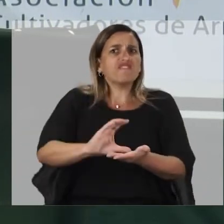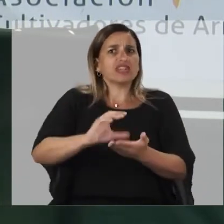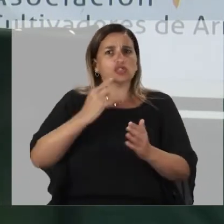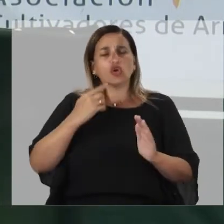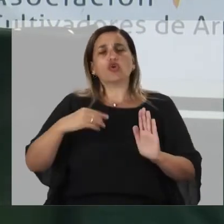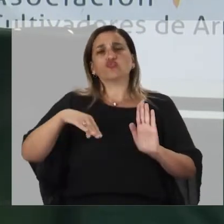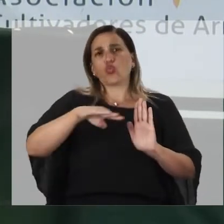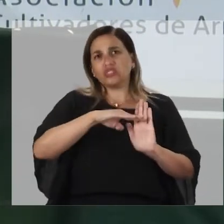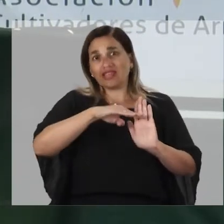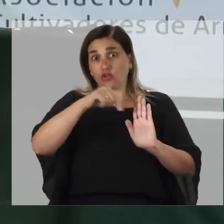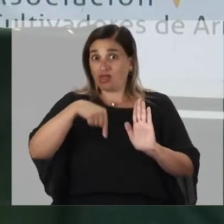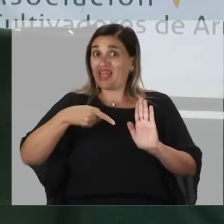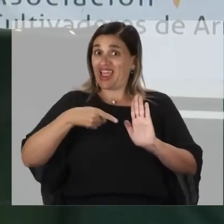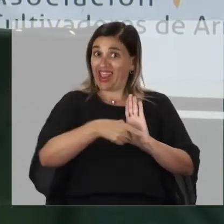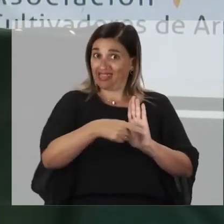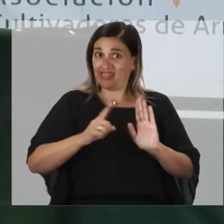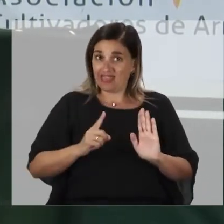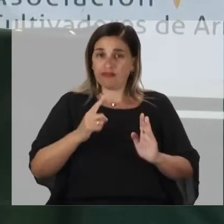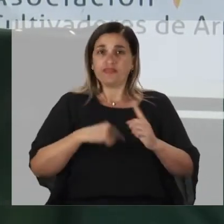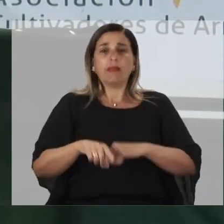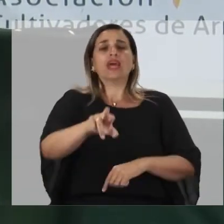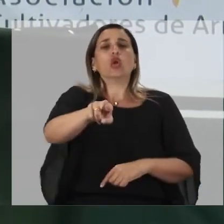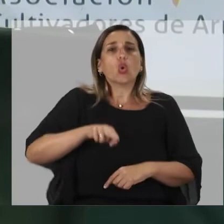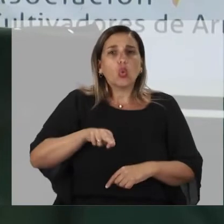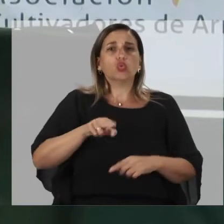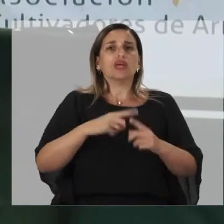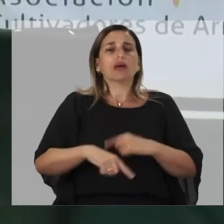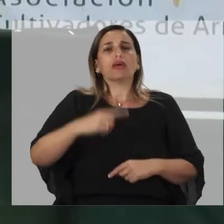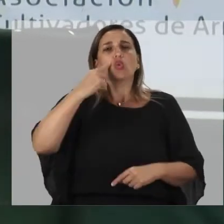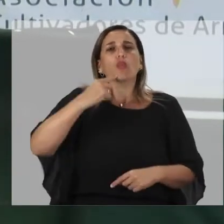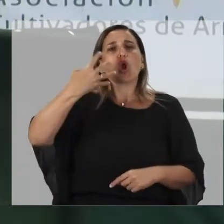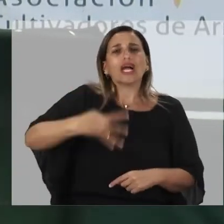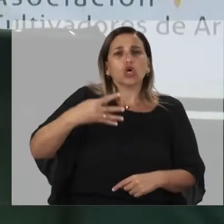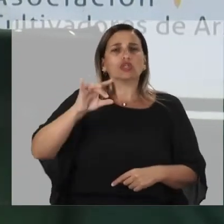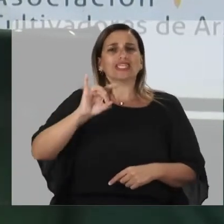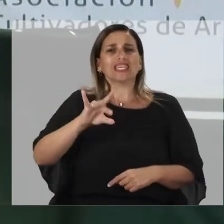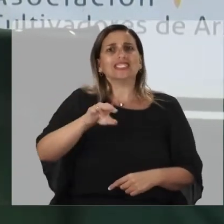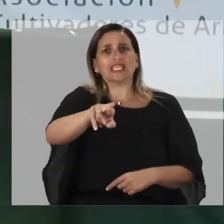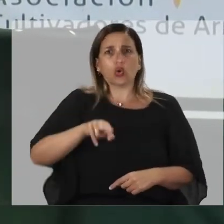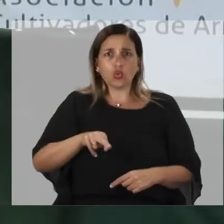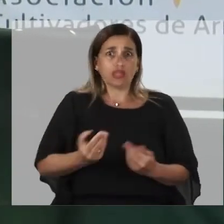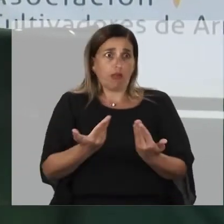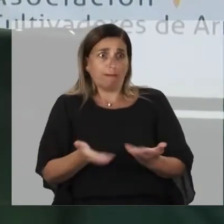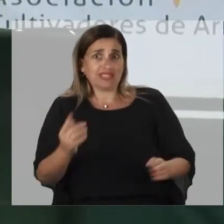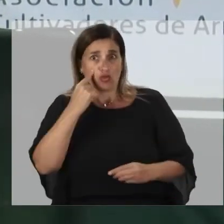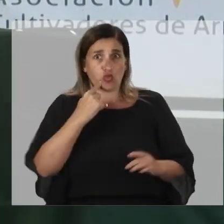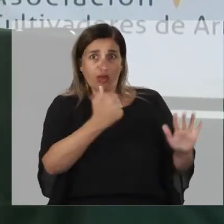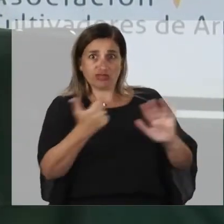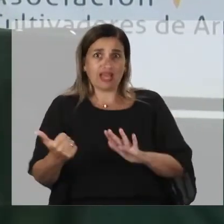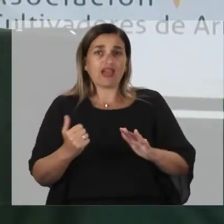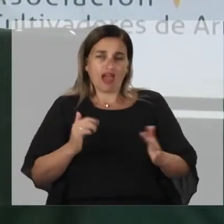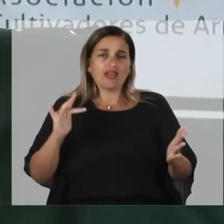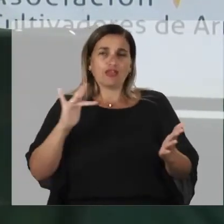fuerte inversión en el centro este del país y también con rutas que cruzan el país, la 14, la 15, y